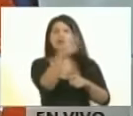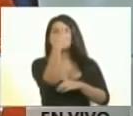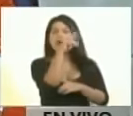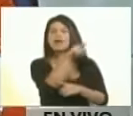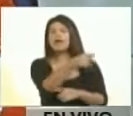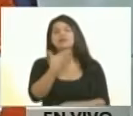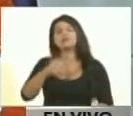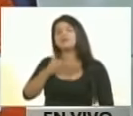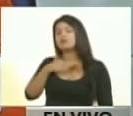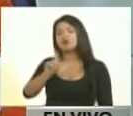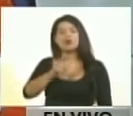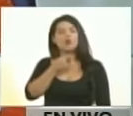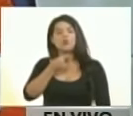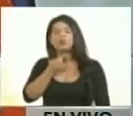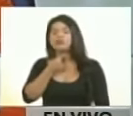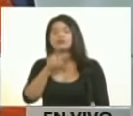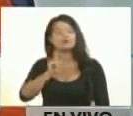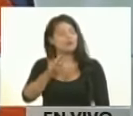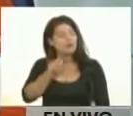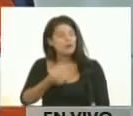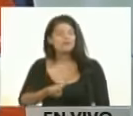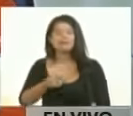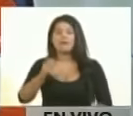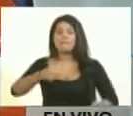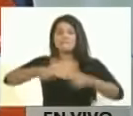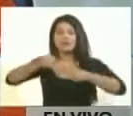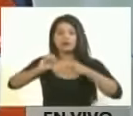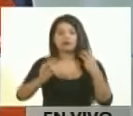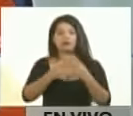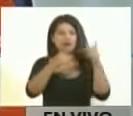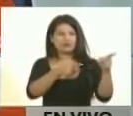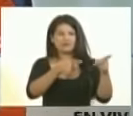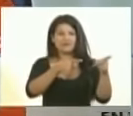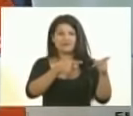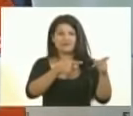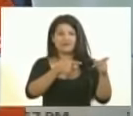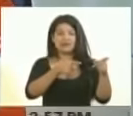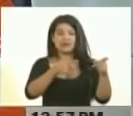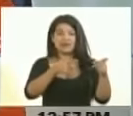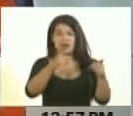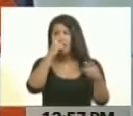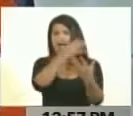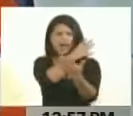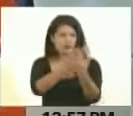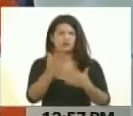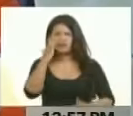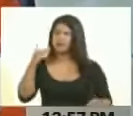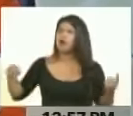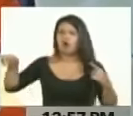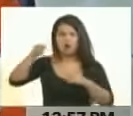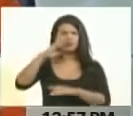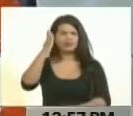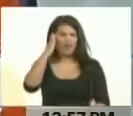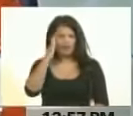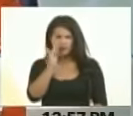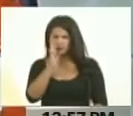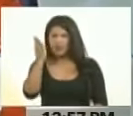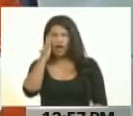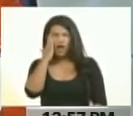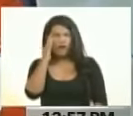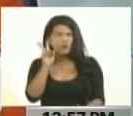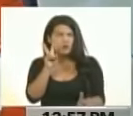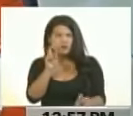Mercosur. Siempre. Es algo histórico, no es nada nuevo. De tal manera que con esta